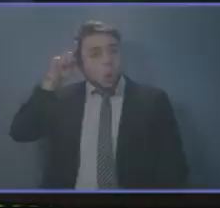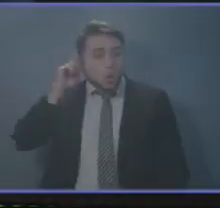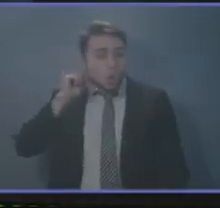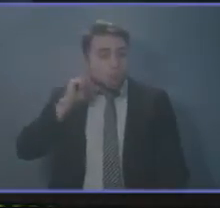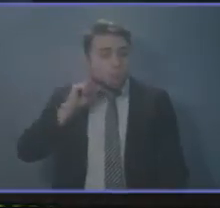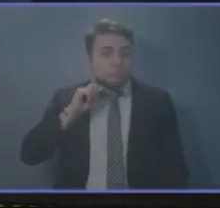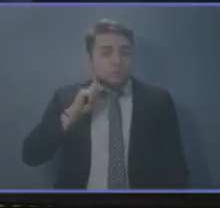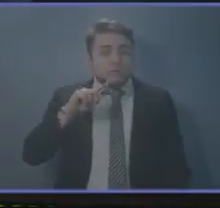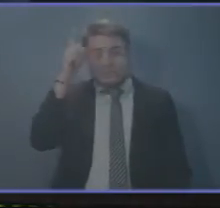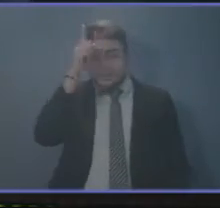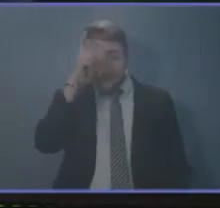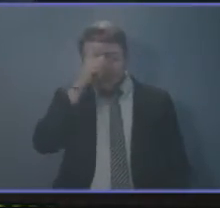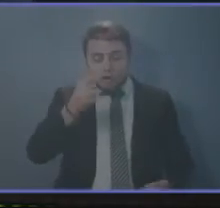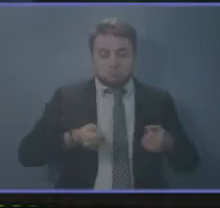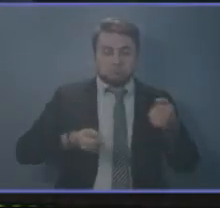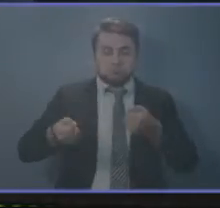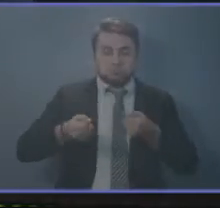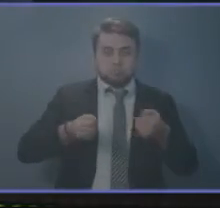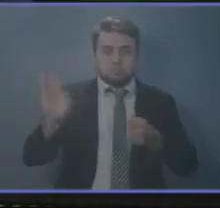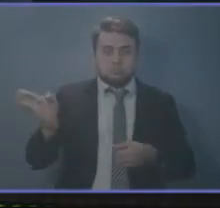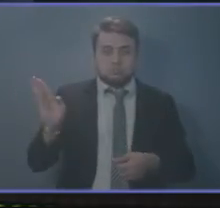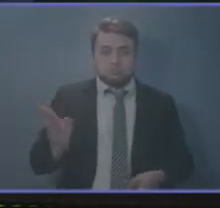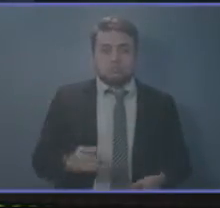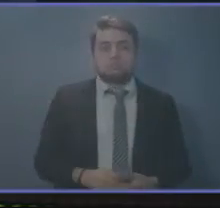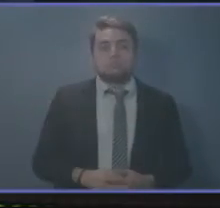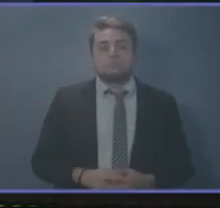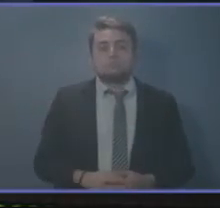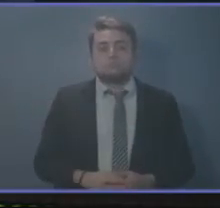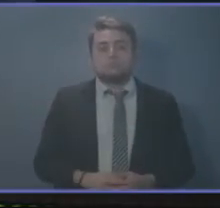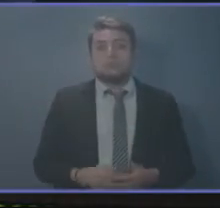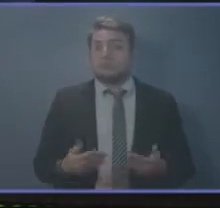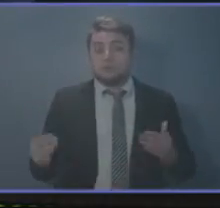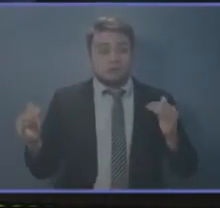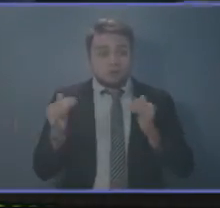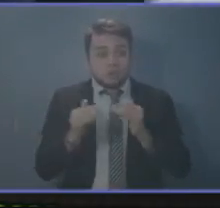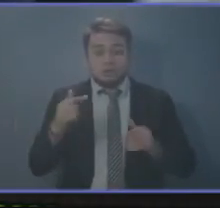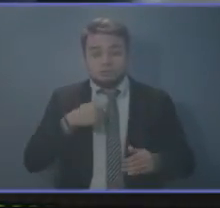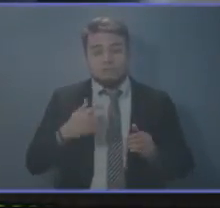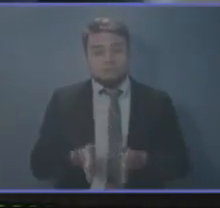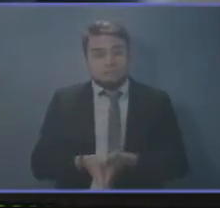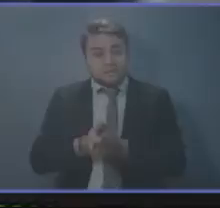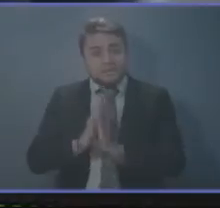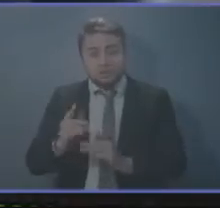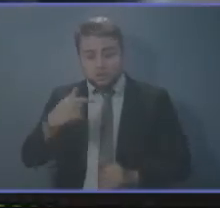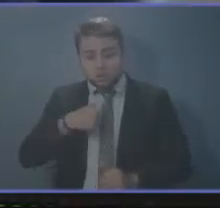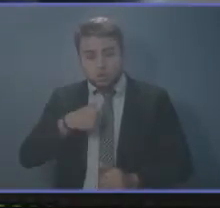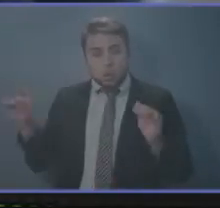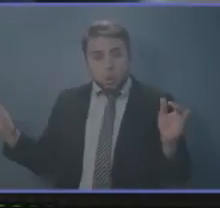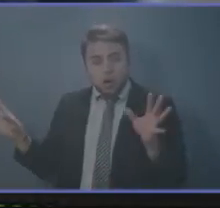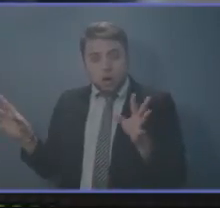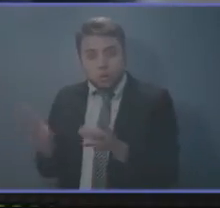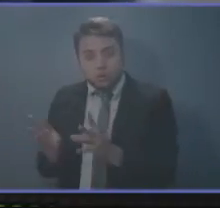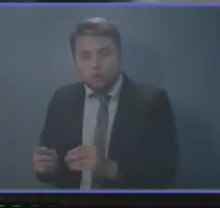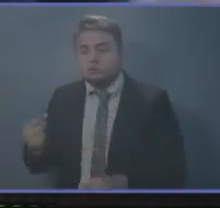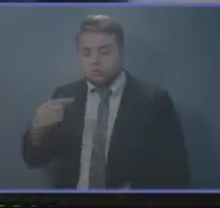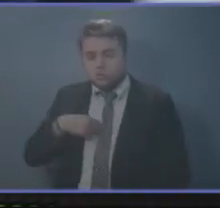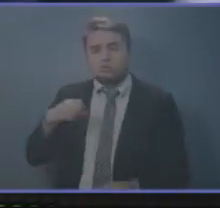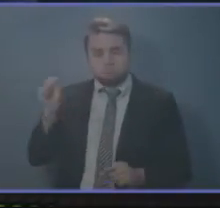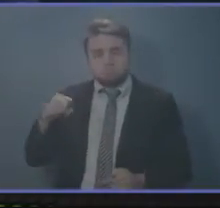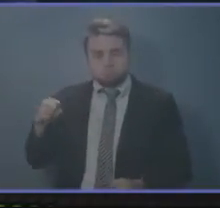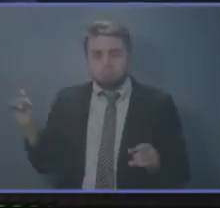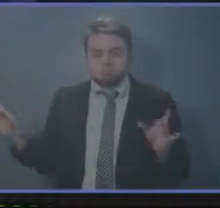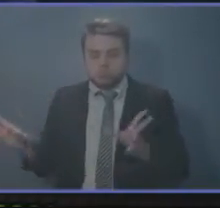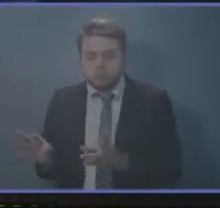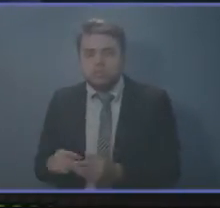transporte público, a tal punto que incluso me pidieron una audiencia, nos reunimos, discutimos